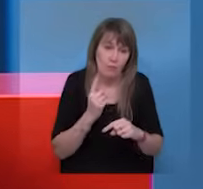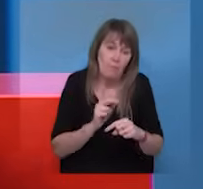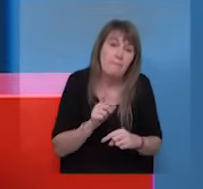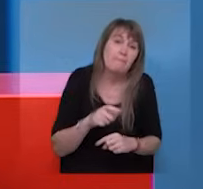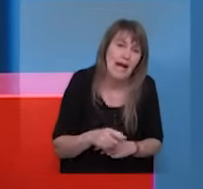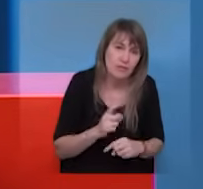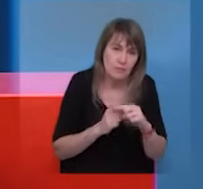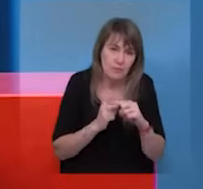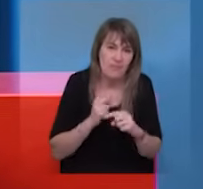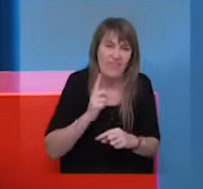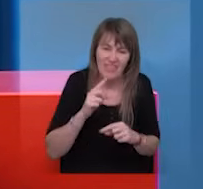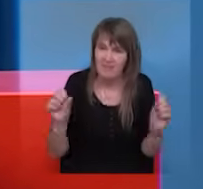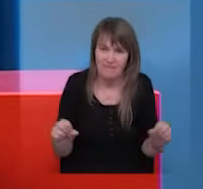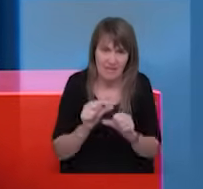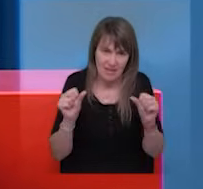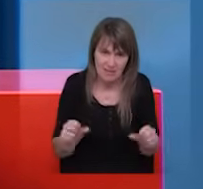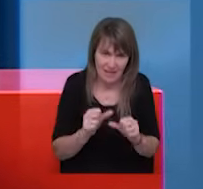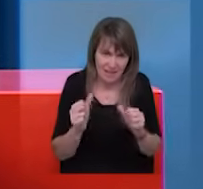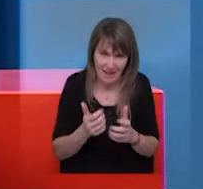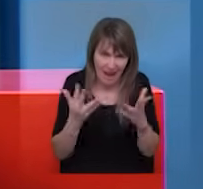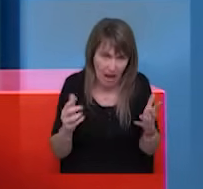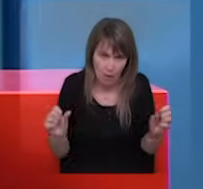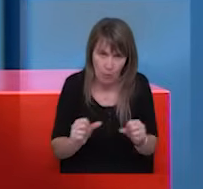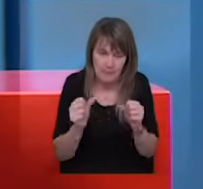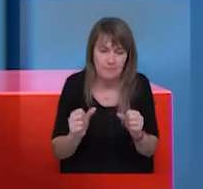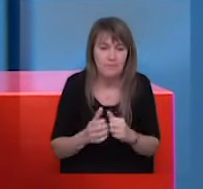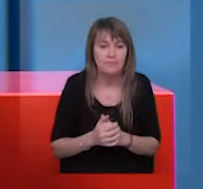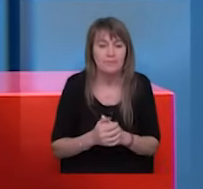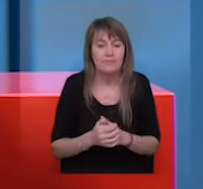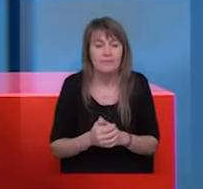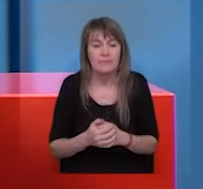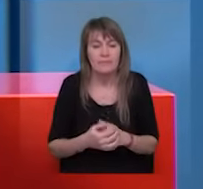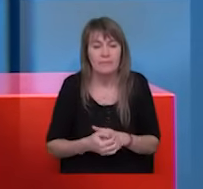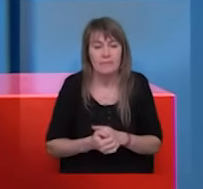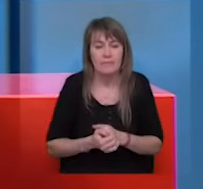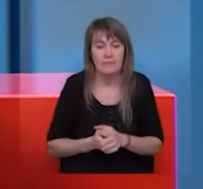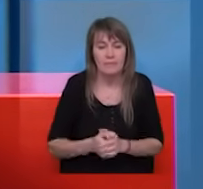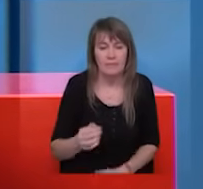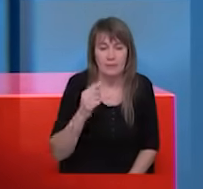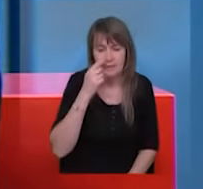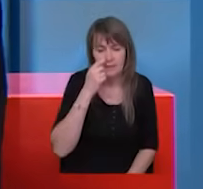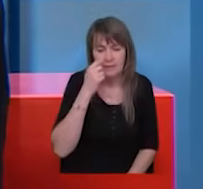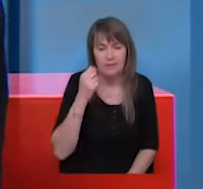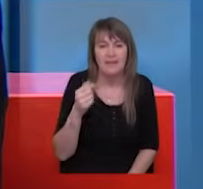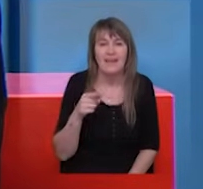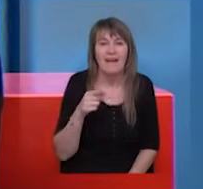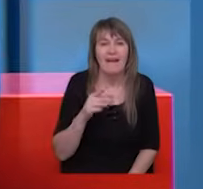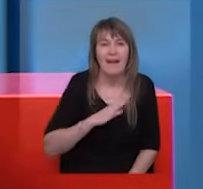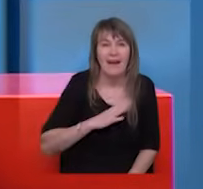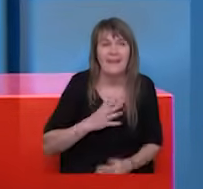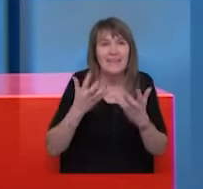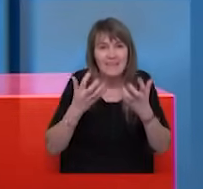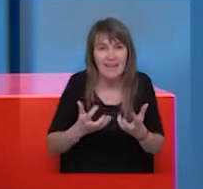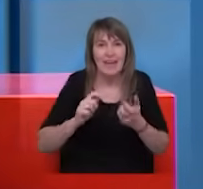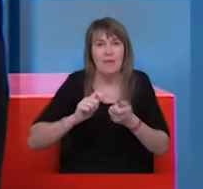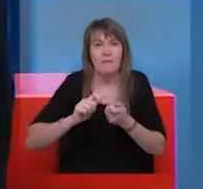ver algo había que hacer este Fijate que se intentó modificar lo